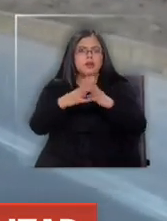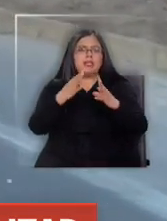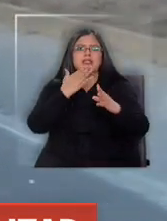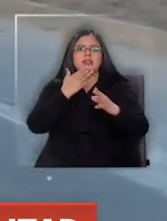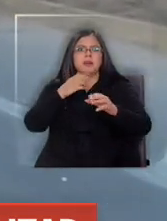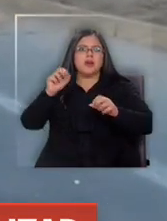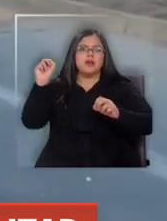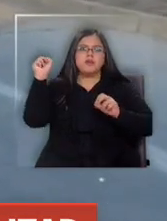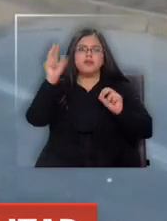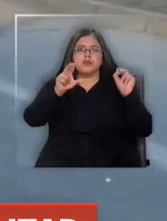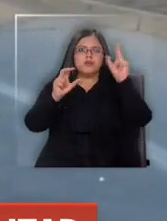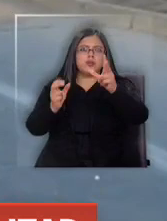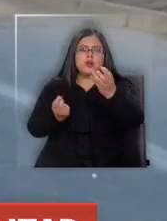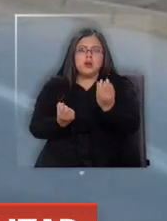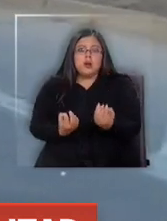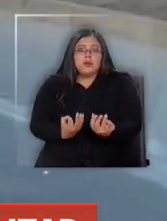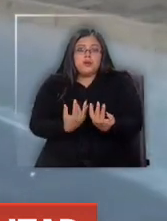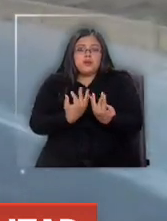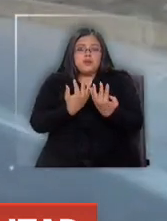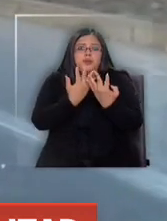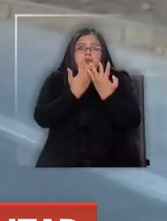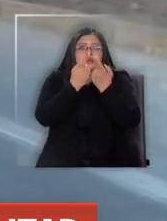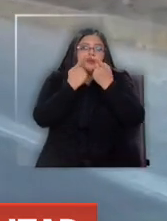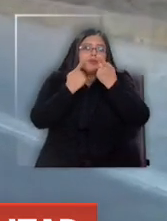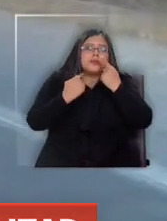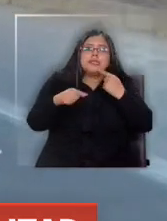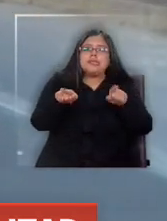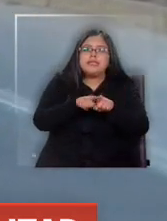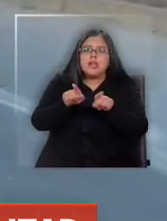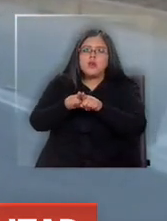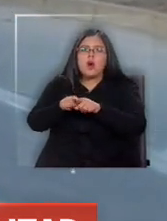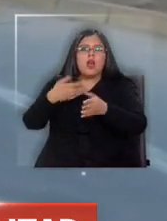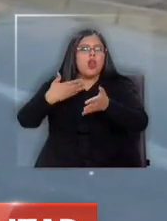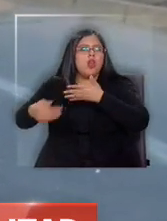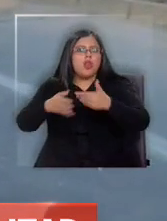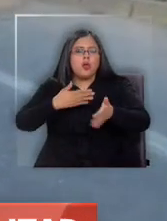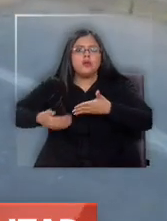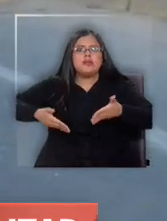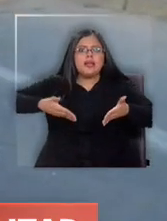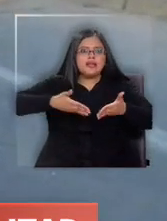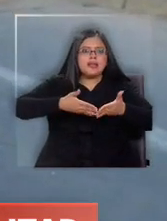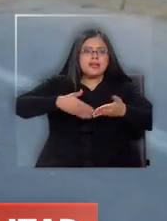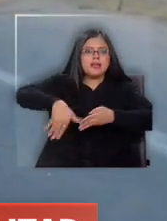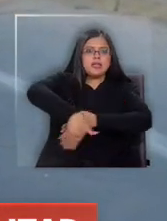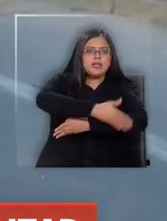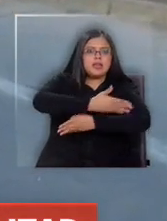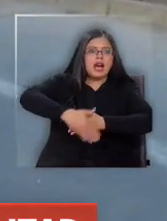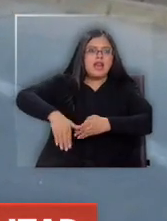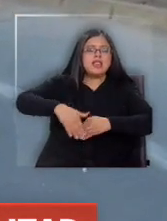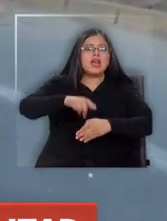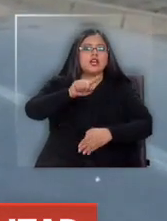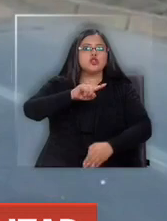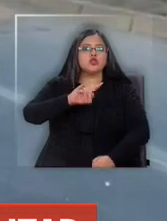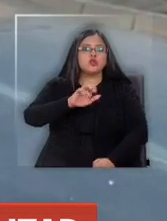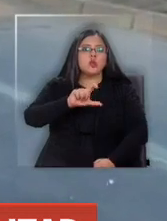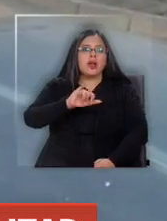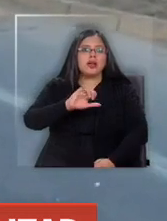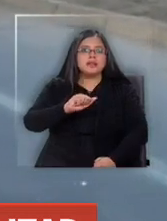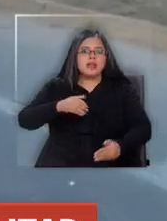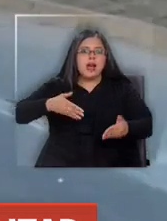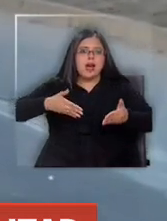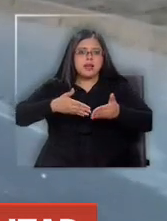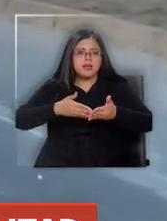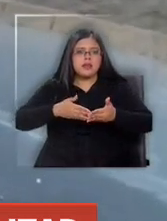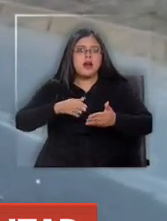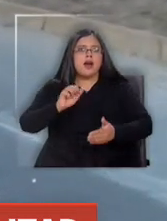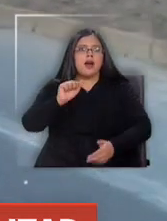gases lacrimógenos, tal como ocurrió en Suecia con Andrés Bello. Bueno, toda esa gente ya ha